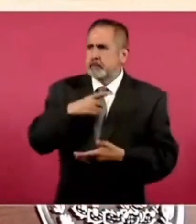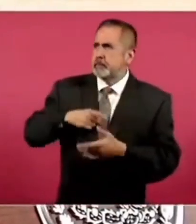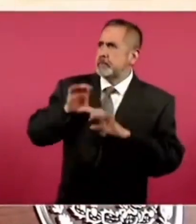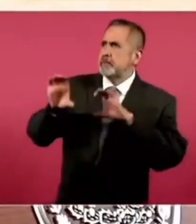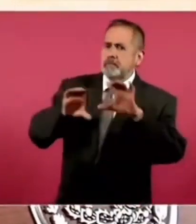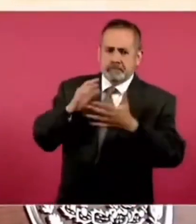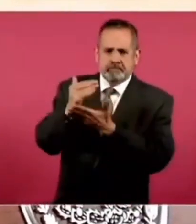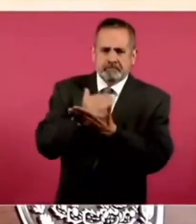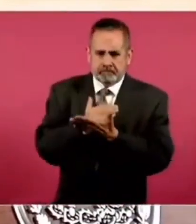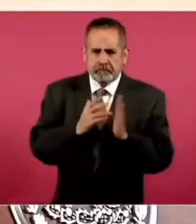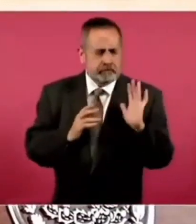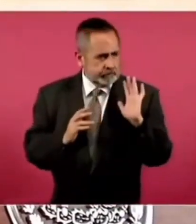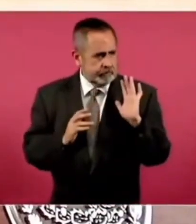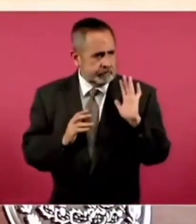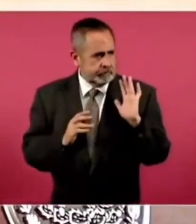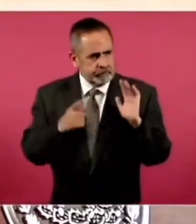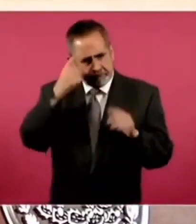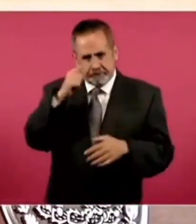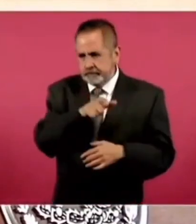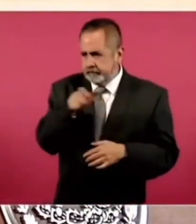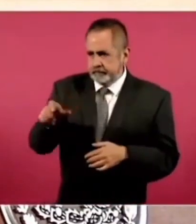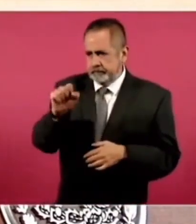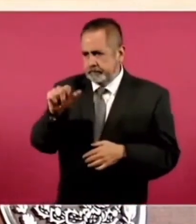con la Hacienda Pública.